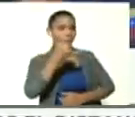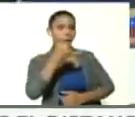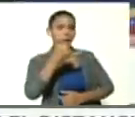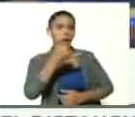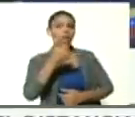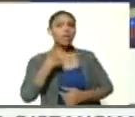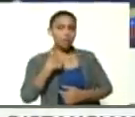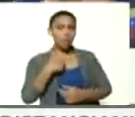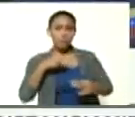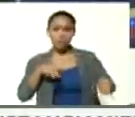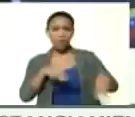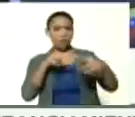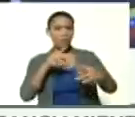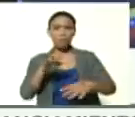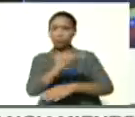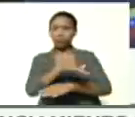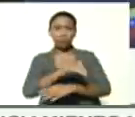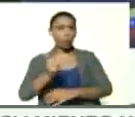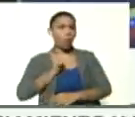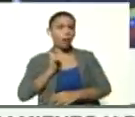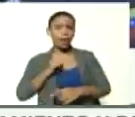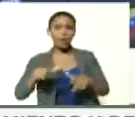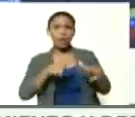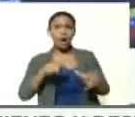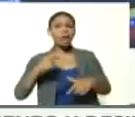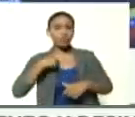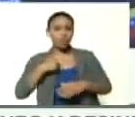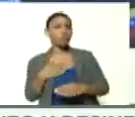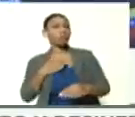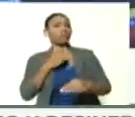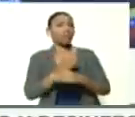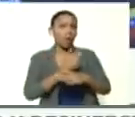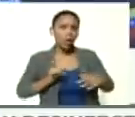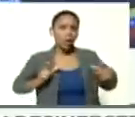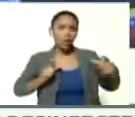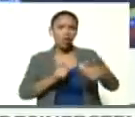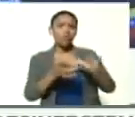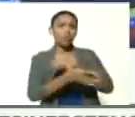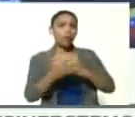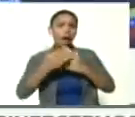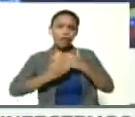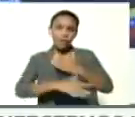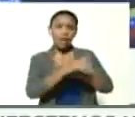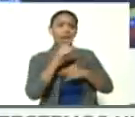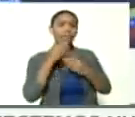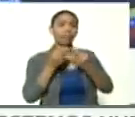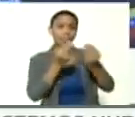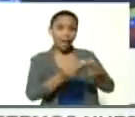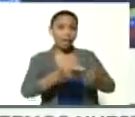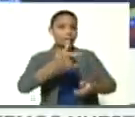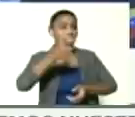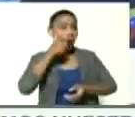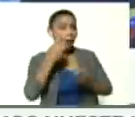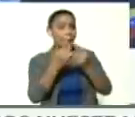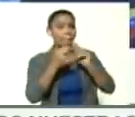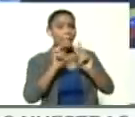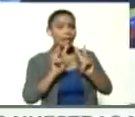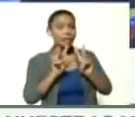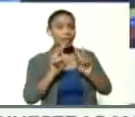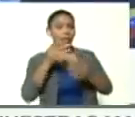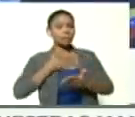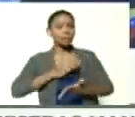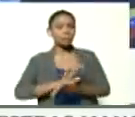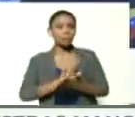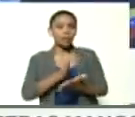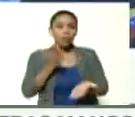si quiere nos vemos donde sea que nos tengamos que ver para avanzar y para poder darle seguridad, paz,